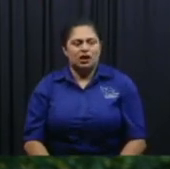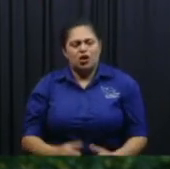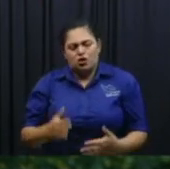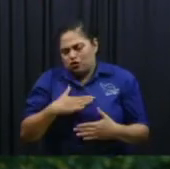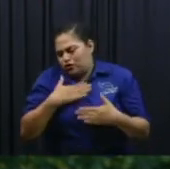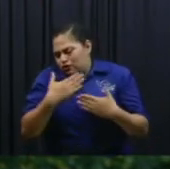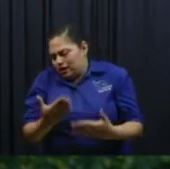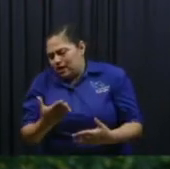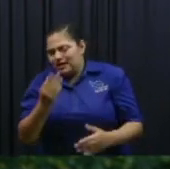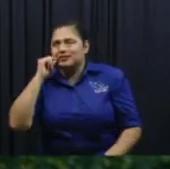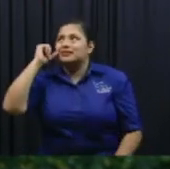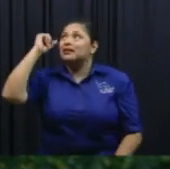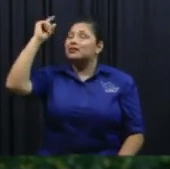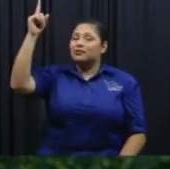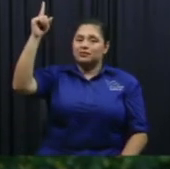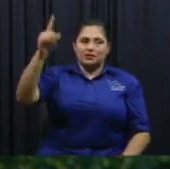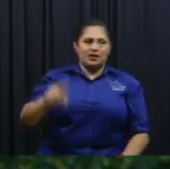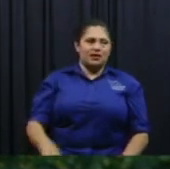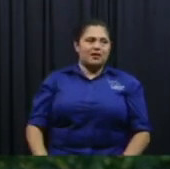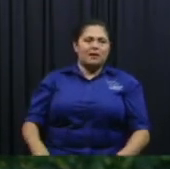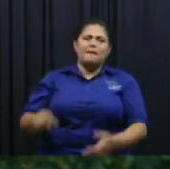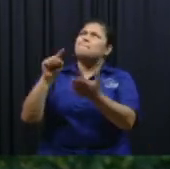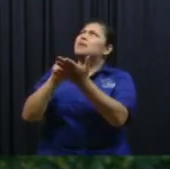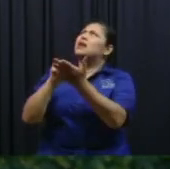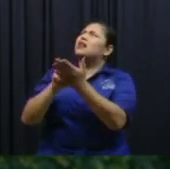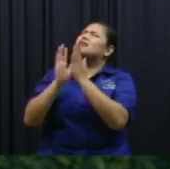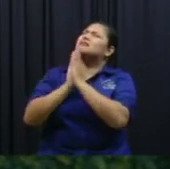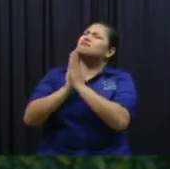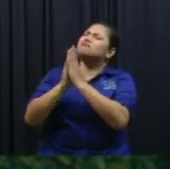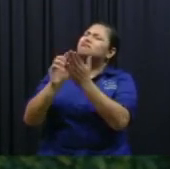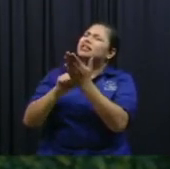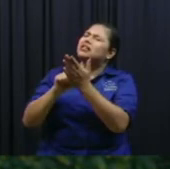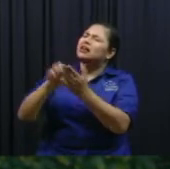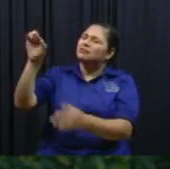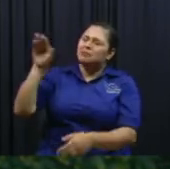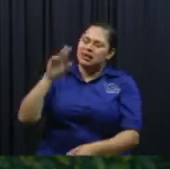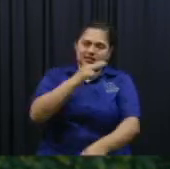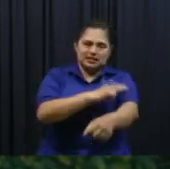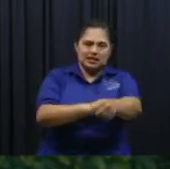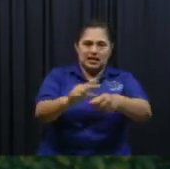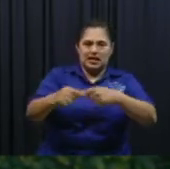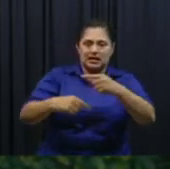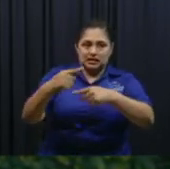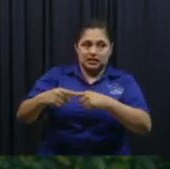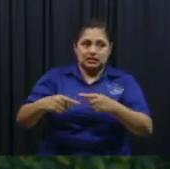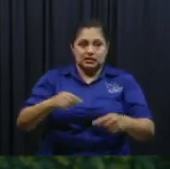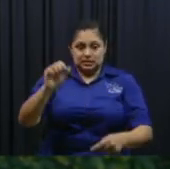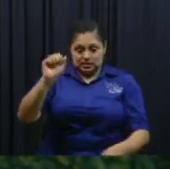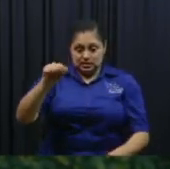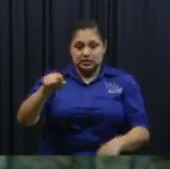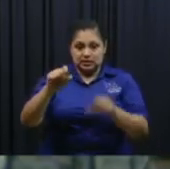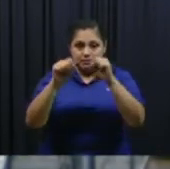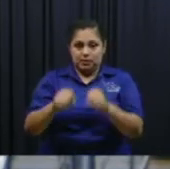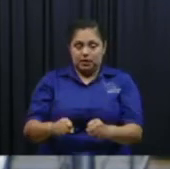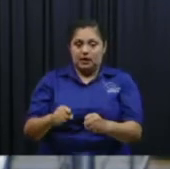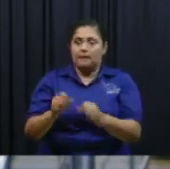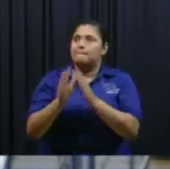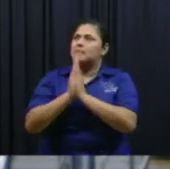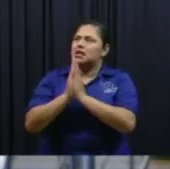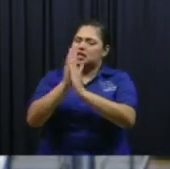Confía en el señor pídele su paz Pídele la herencia es lícito pedir entonces la herencia